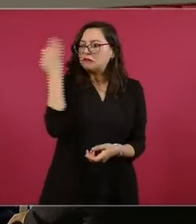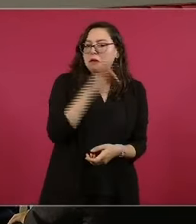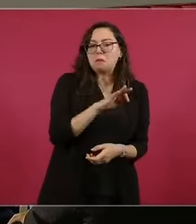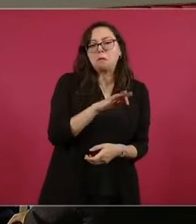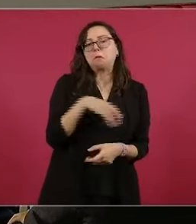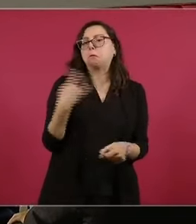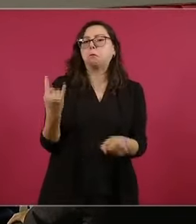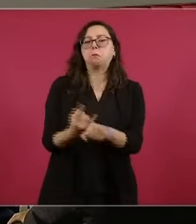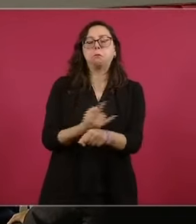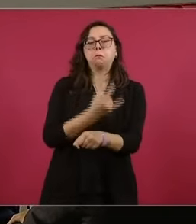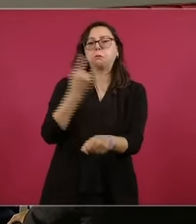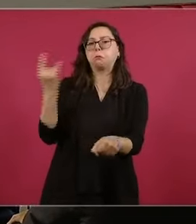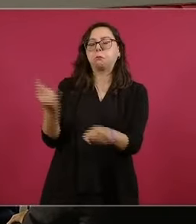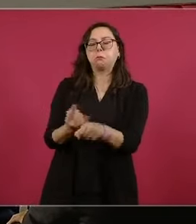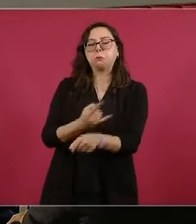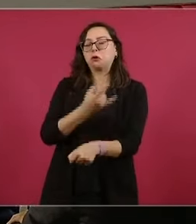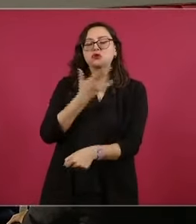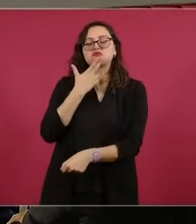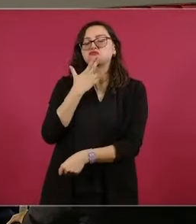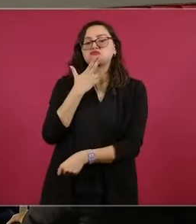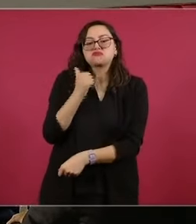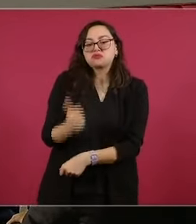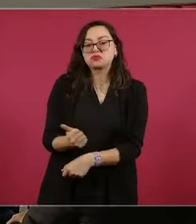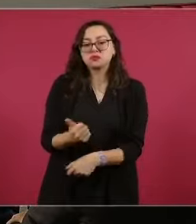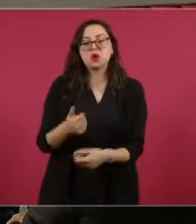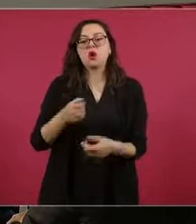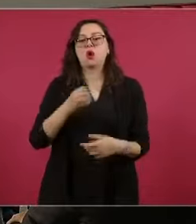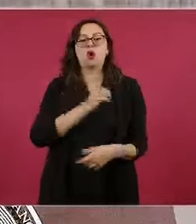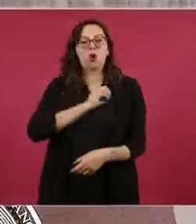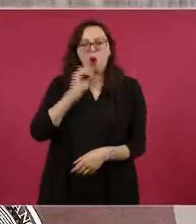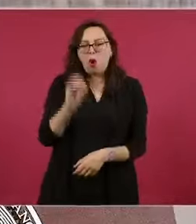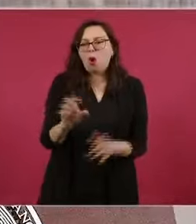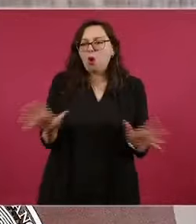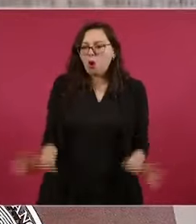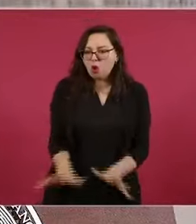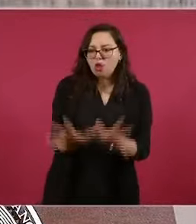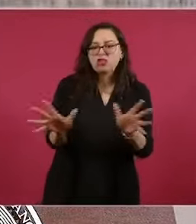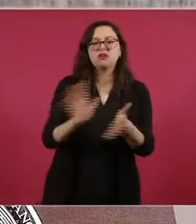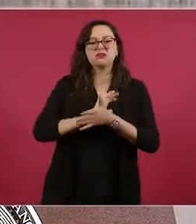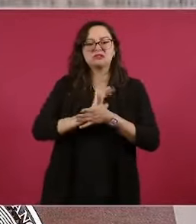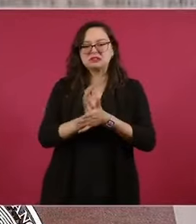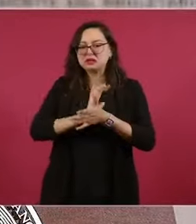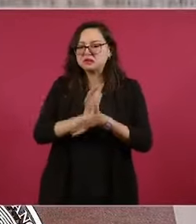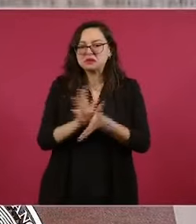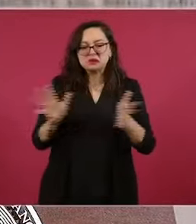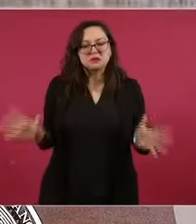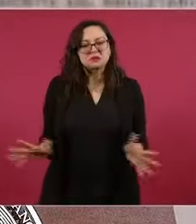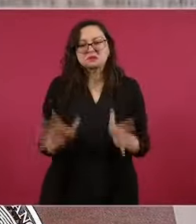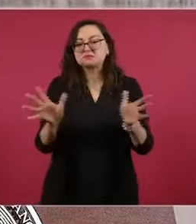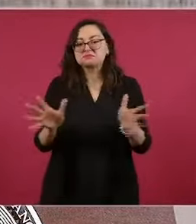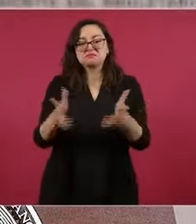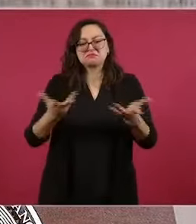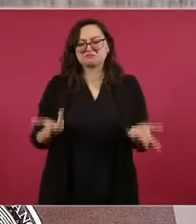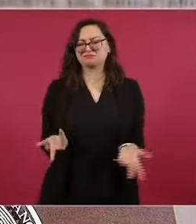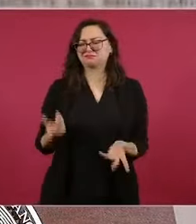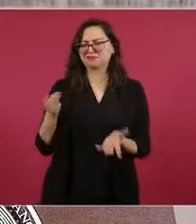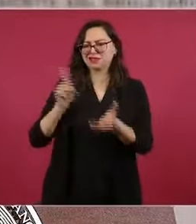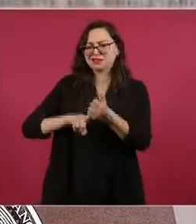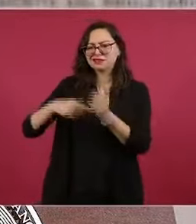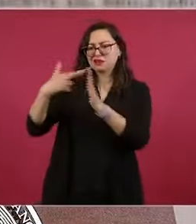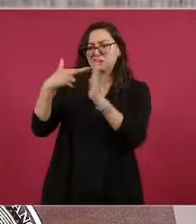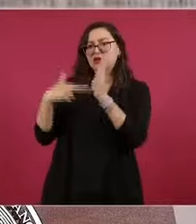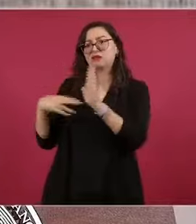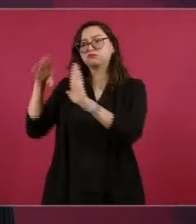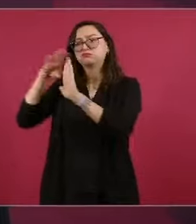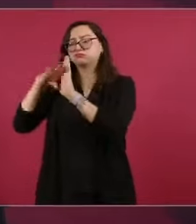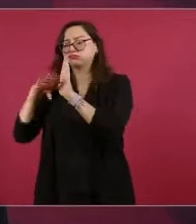de discriminación, tienen ahí como políticas, ¿no?, de sana convivencia, pero pues